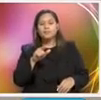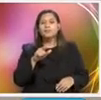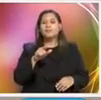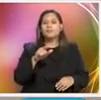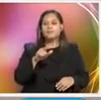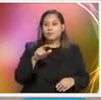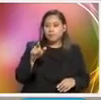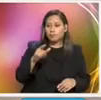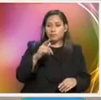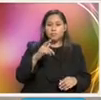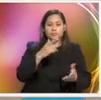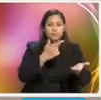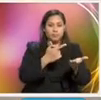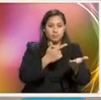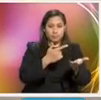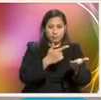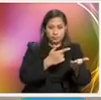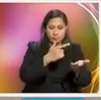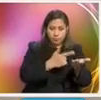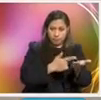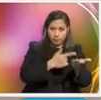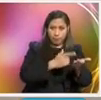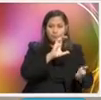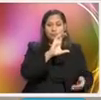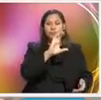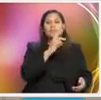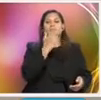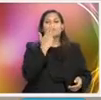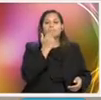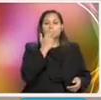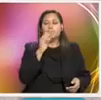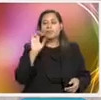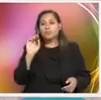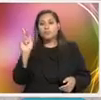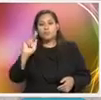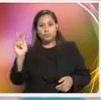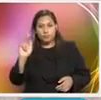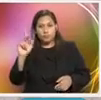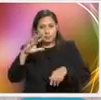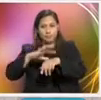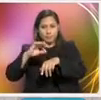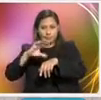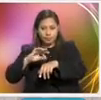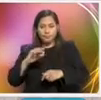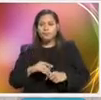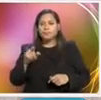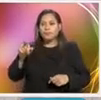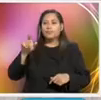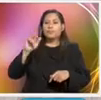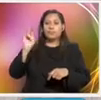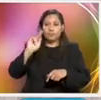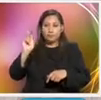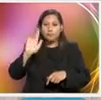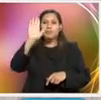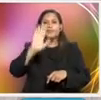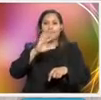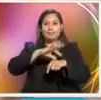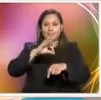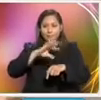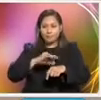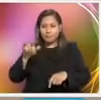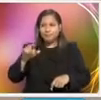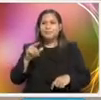justo medio entre carbohidrato y proteína, porque están muy de moda estas dietas altas en proteína, con polvos de proteína, la